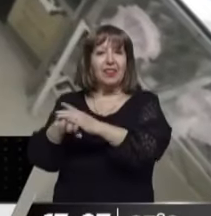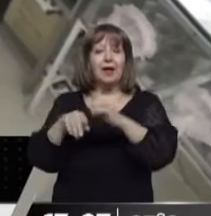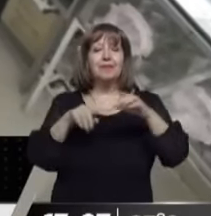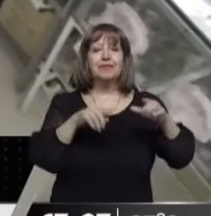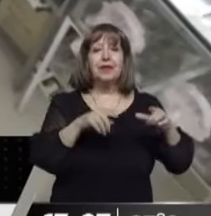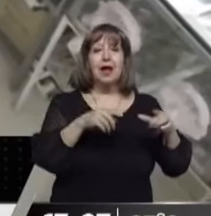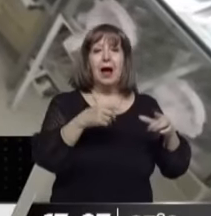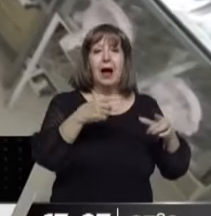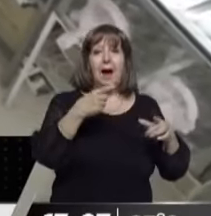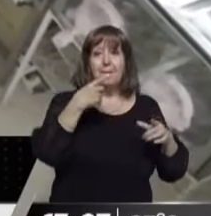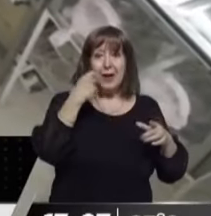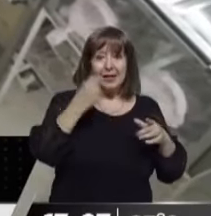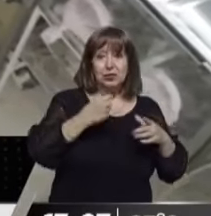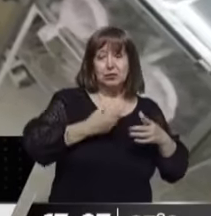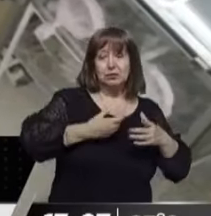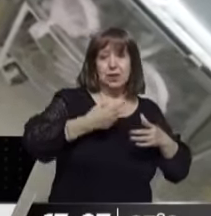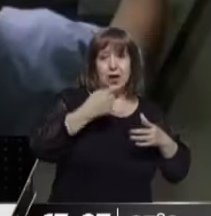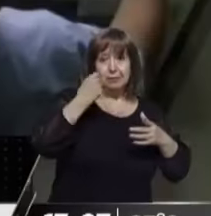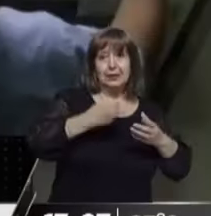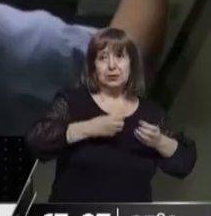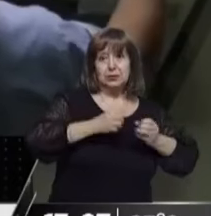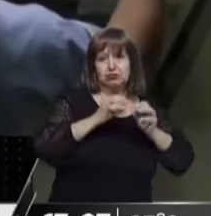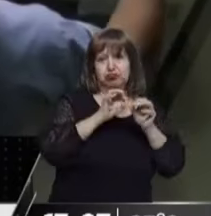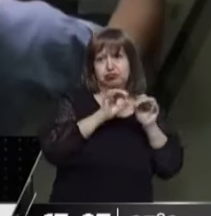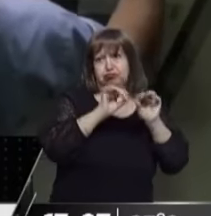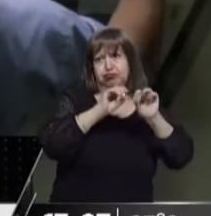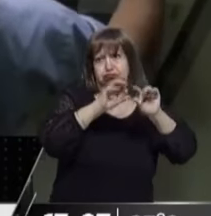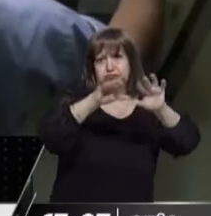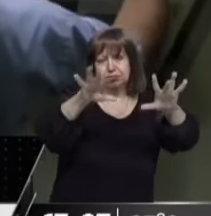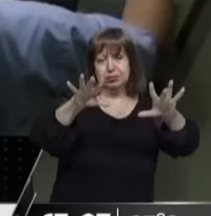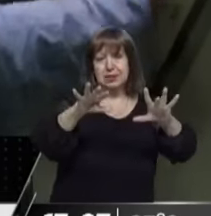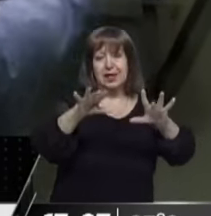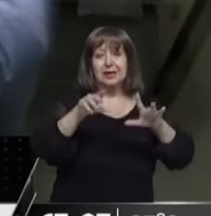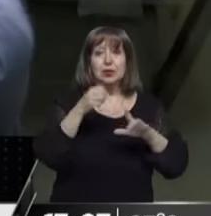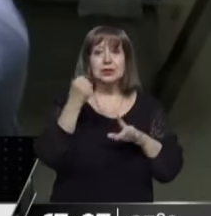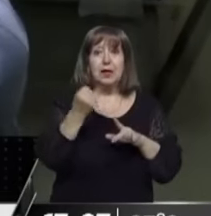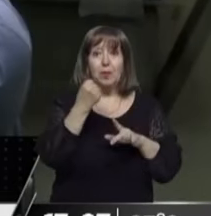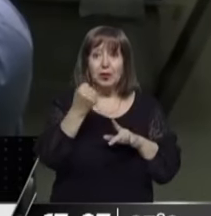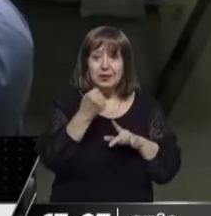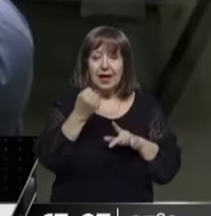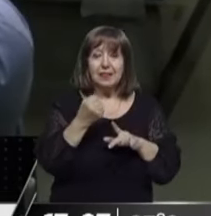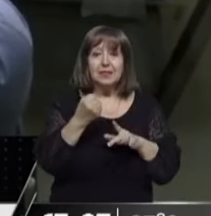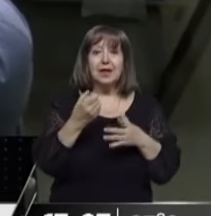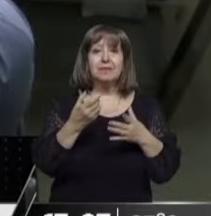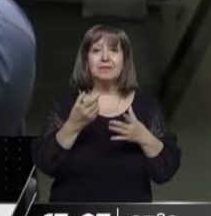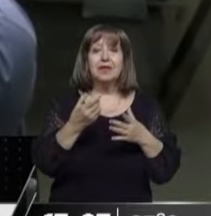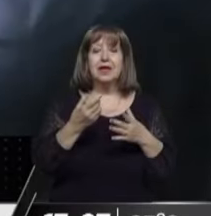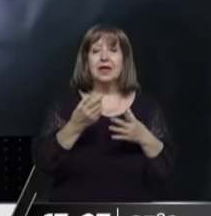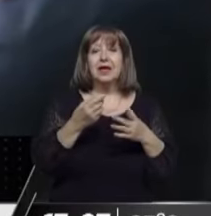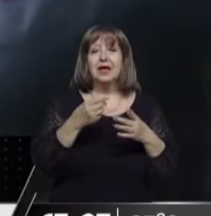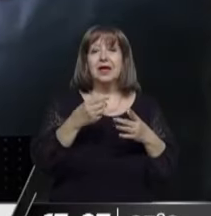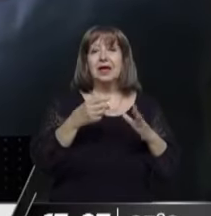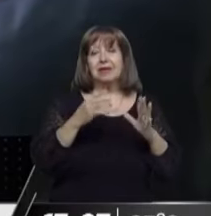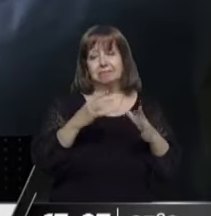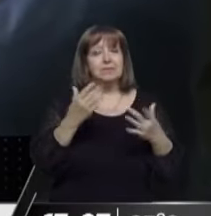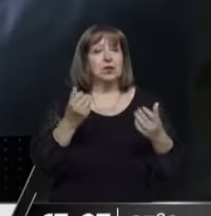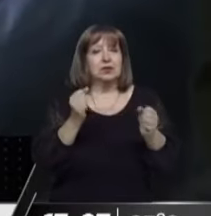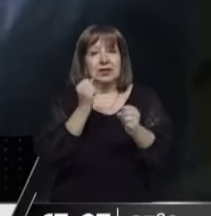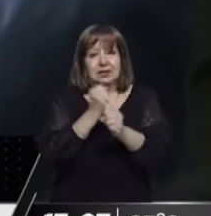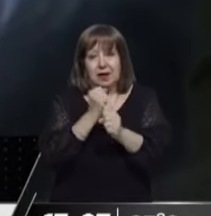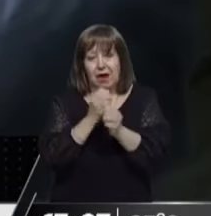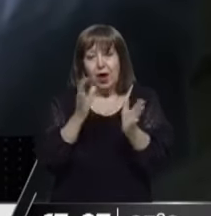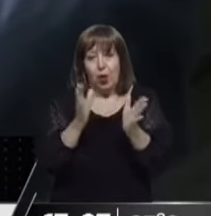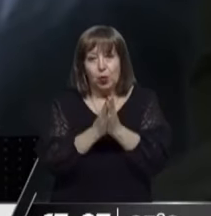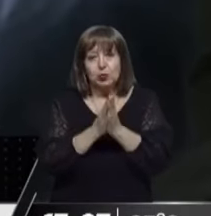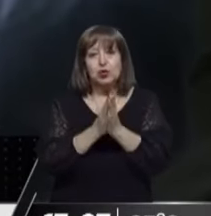que validar estos procesos hacer unas pruebas de campo para pasar a la cría masiva y este trabajo se hace en forma conjunta con la